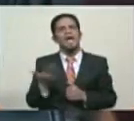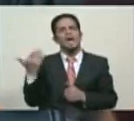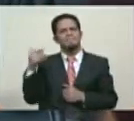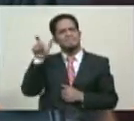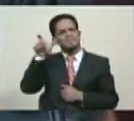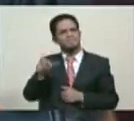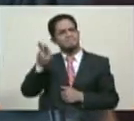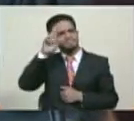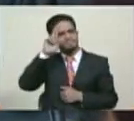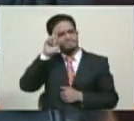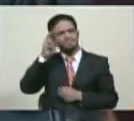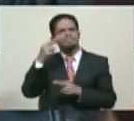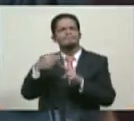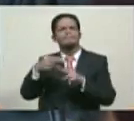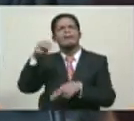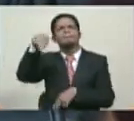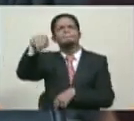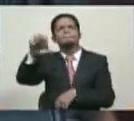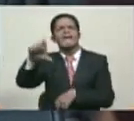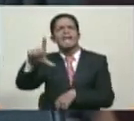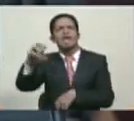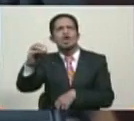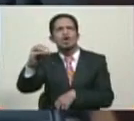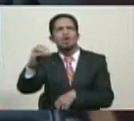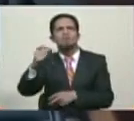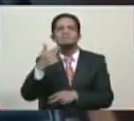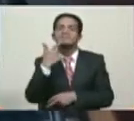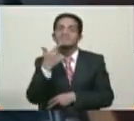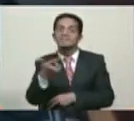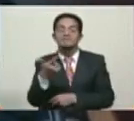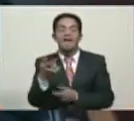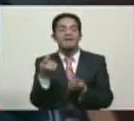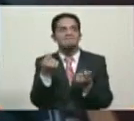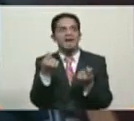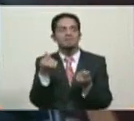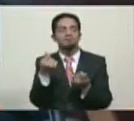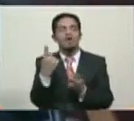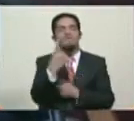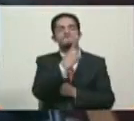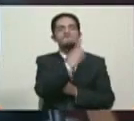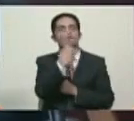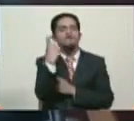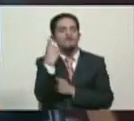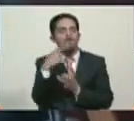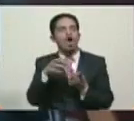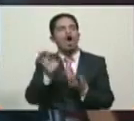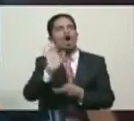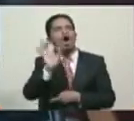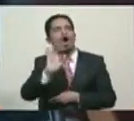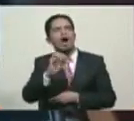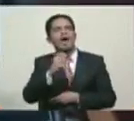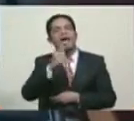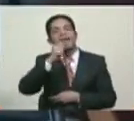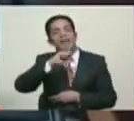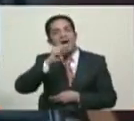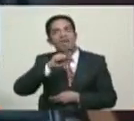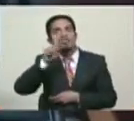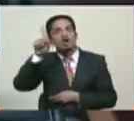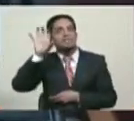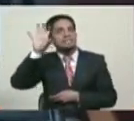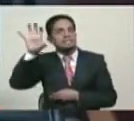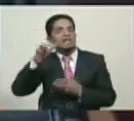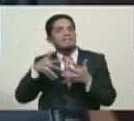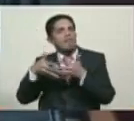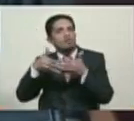Melo cuando alertaba que los gastos en perfumes o en helados en los Estados Unidos o en